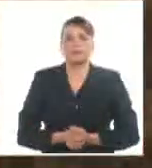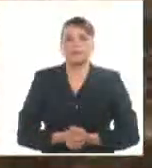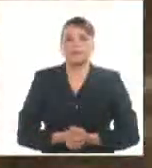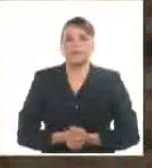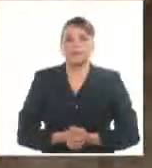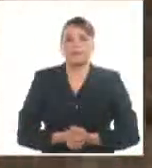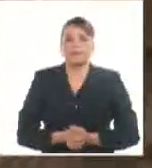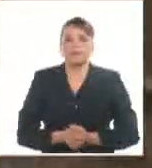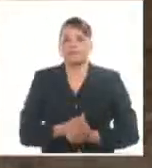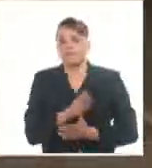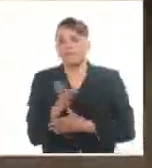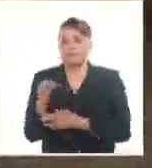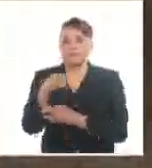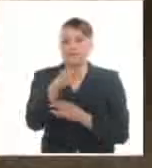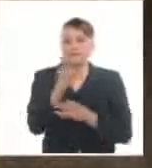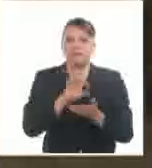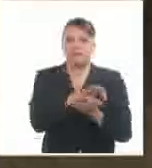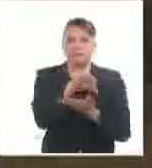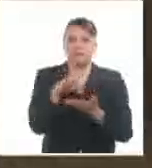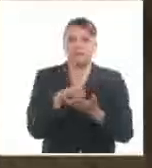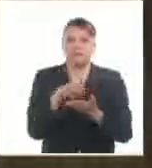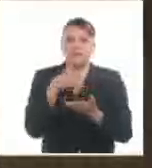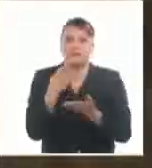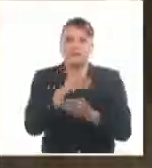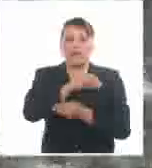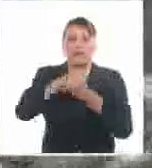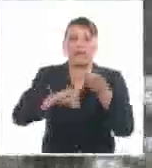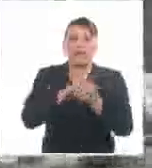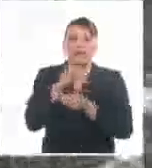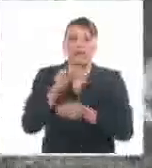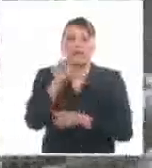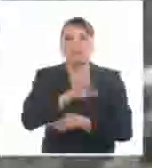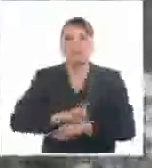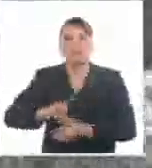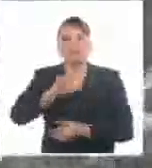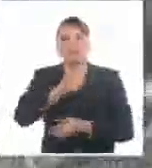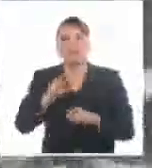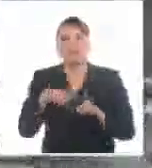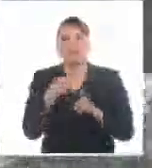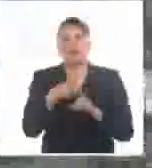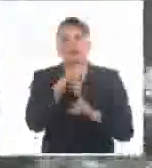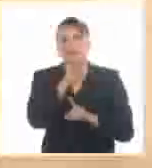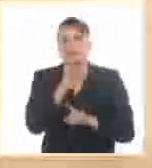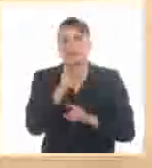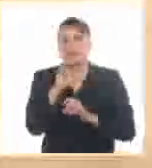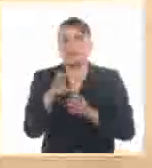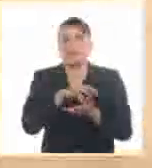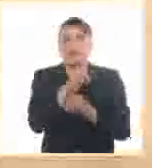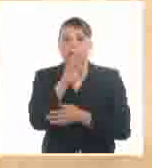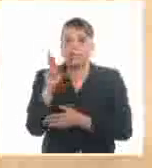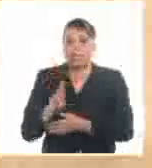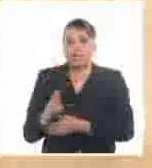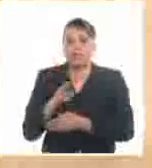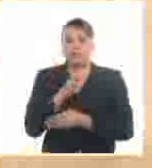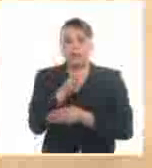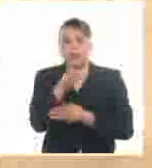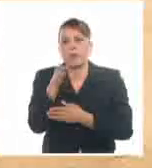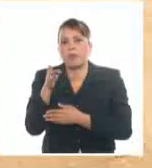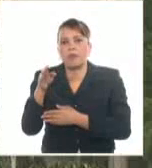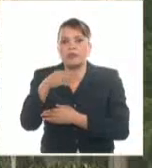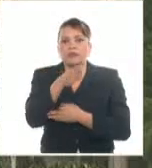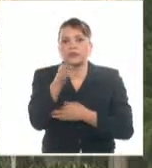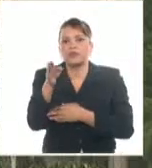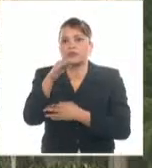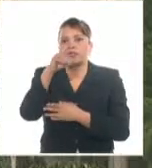Entre viales rehabilitados por las recientes transformaciones sociales y más de 7 pasos de ríos, se hace el camino hasta San